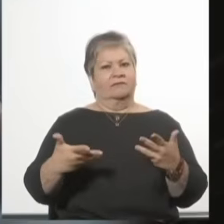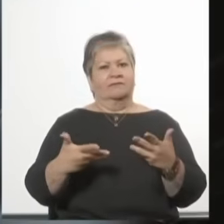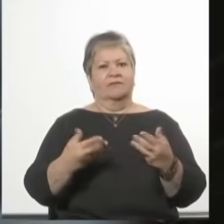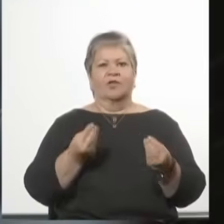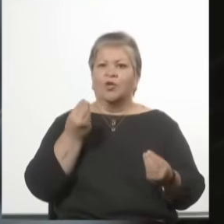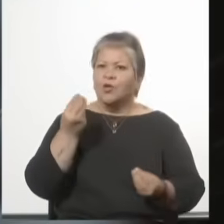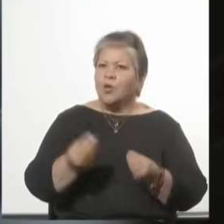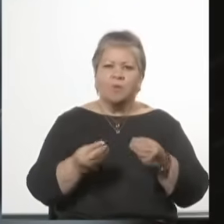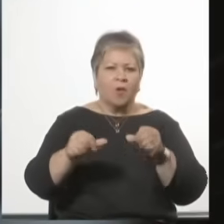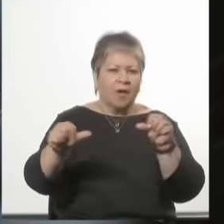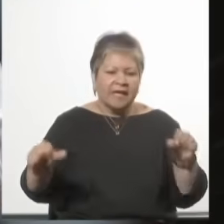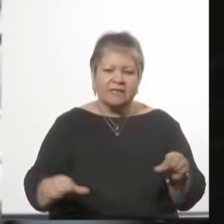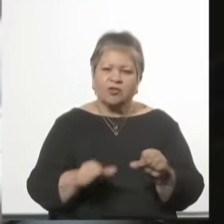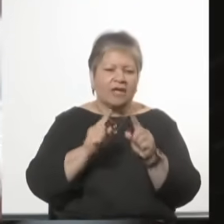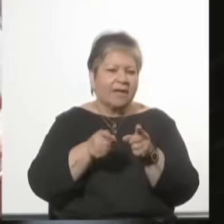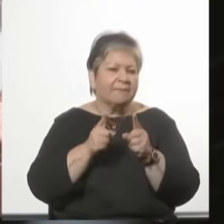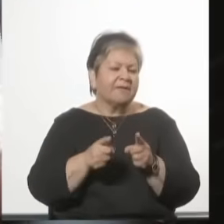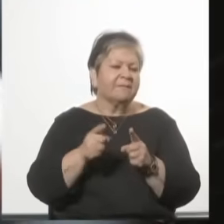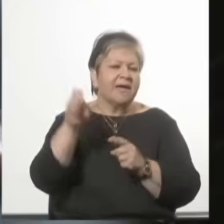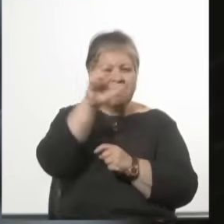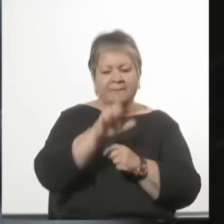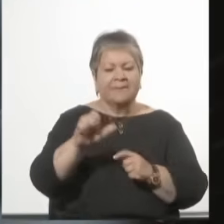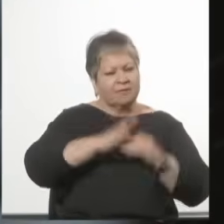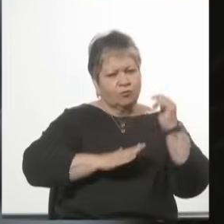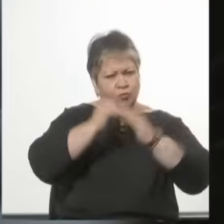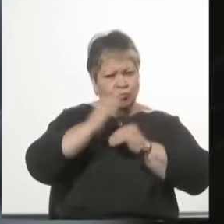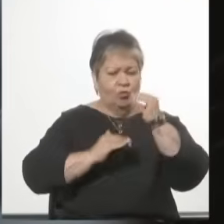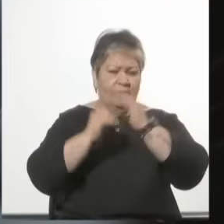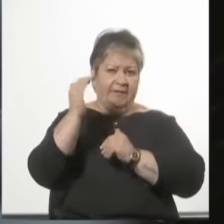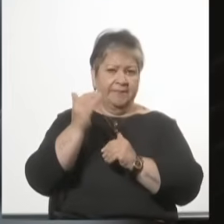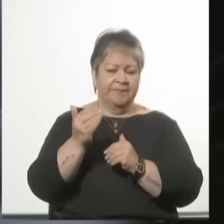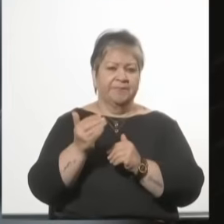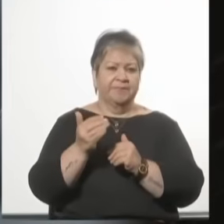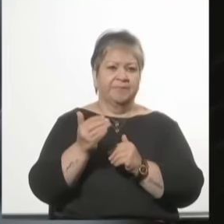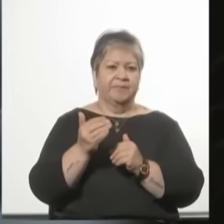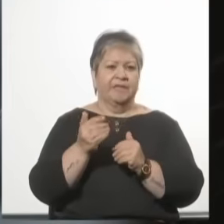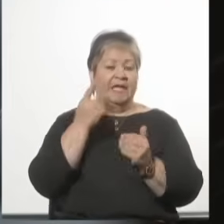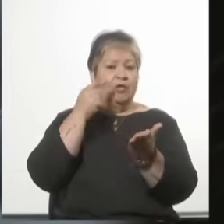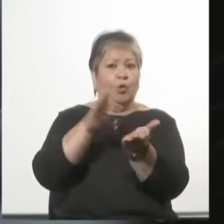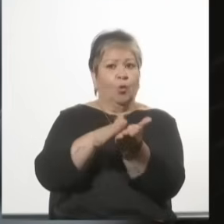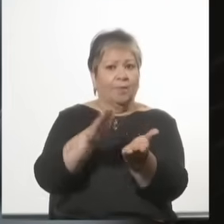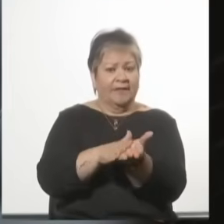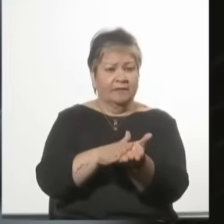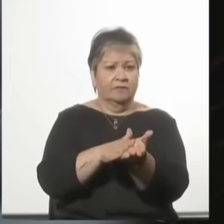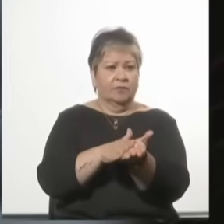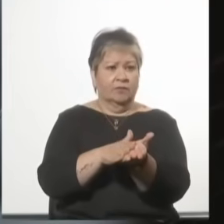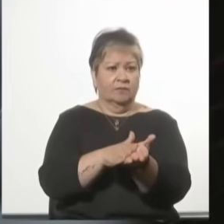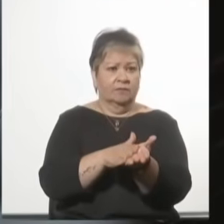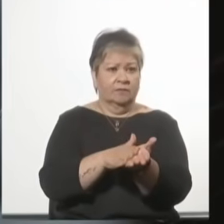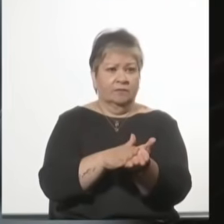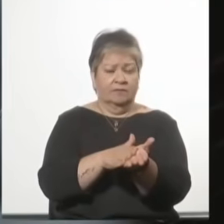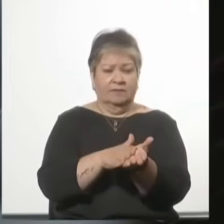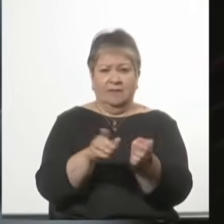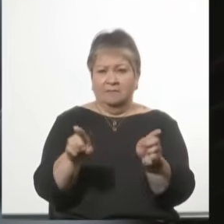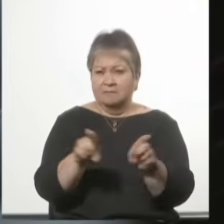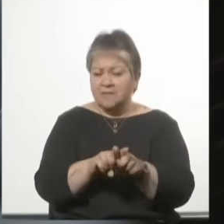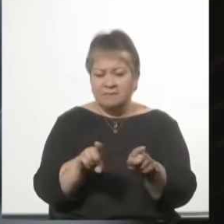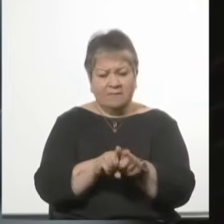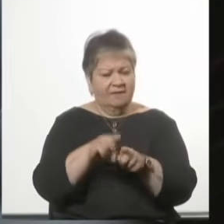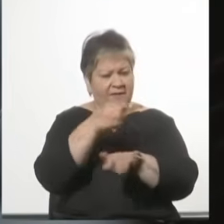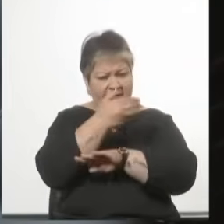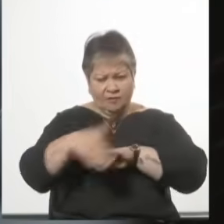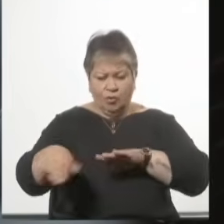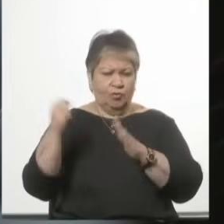del accionar de la propia empresa constructora. Dicho documento contiene la misma